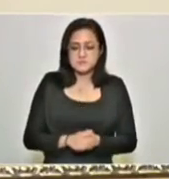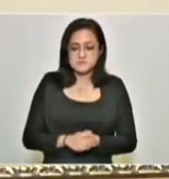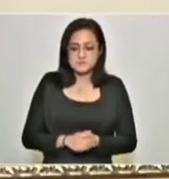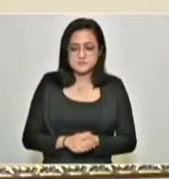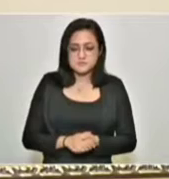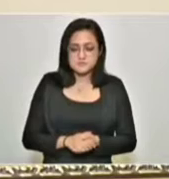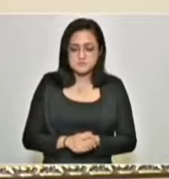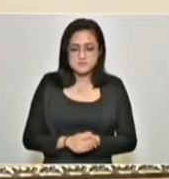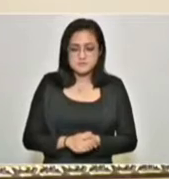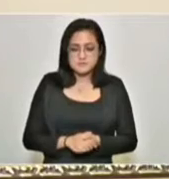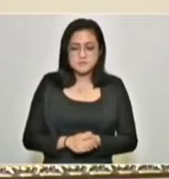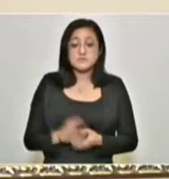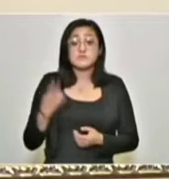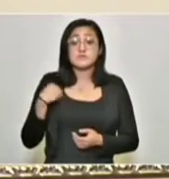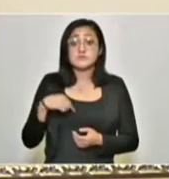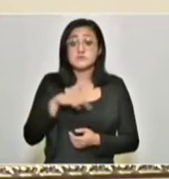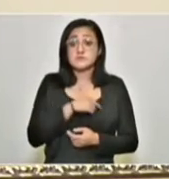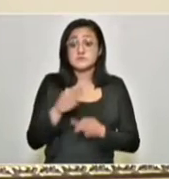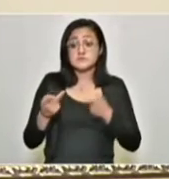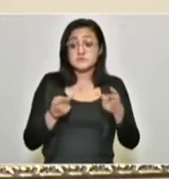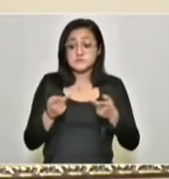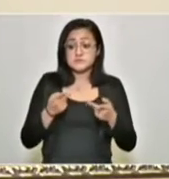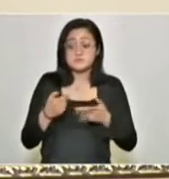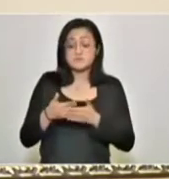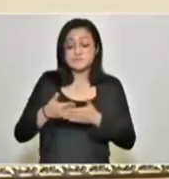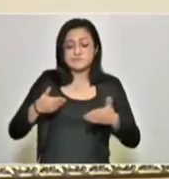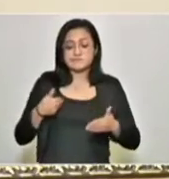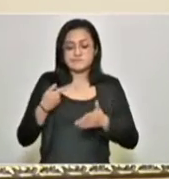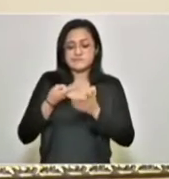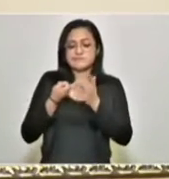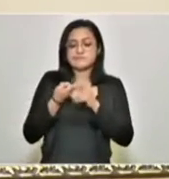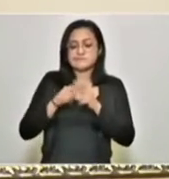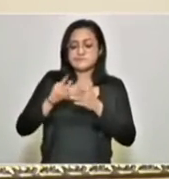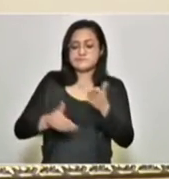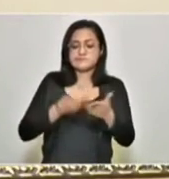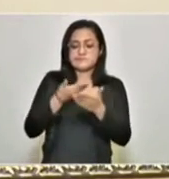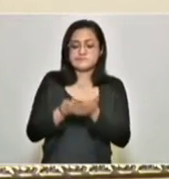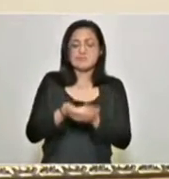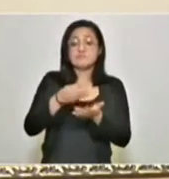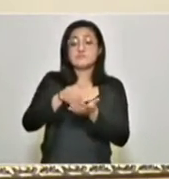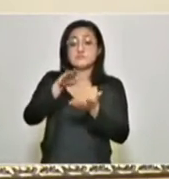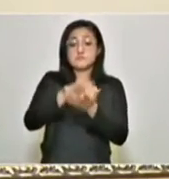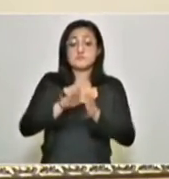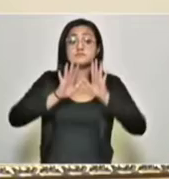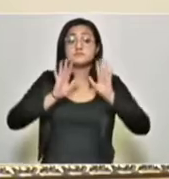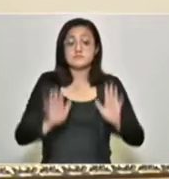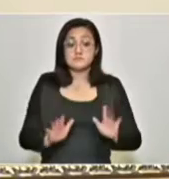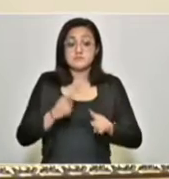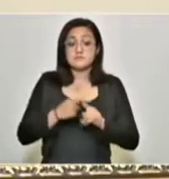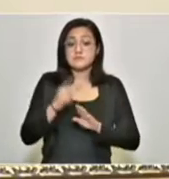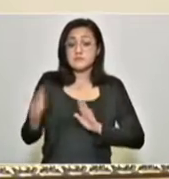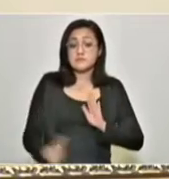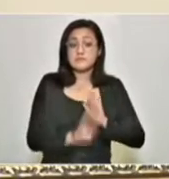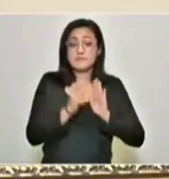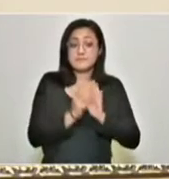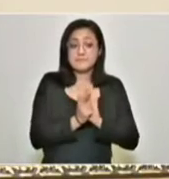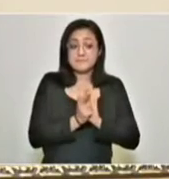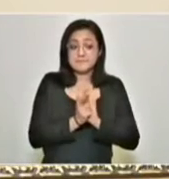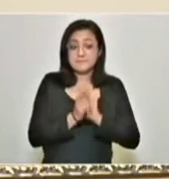mencionamos, nosotros preparamos una iniciativa sobre la ley